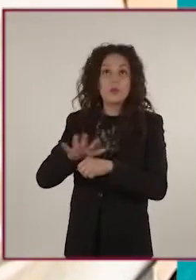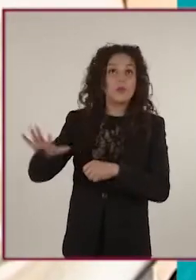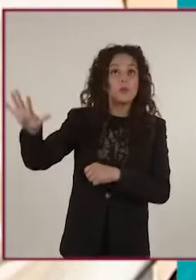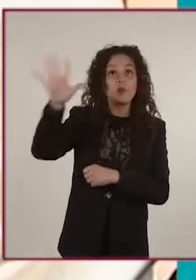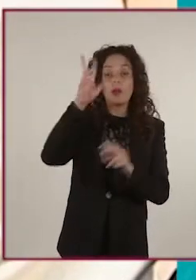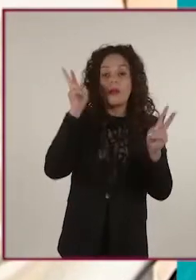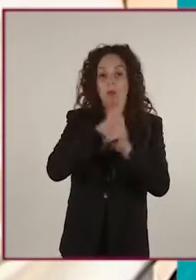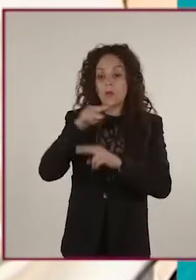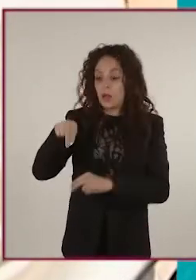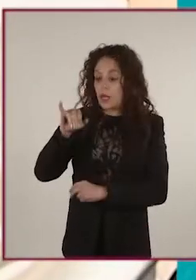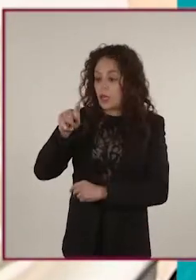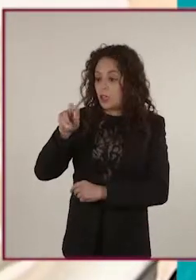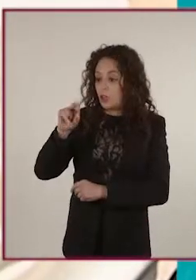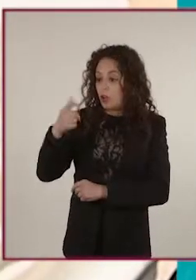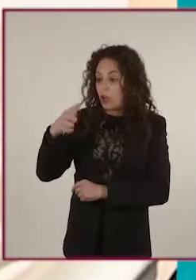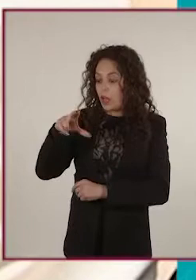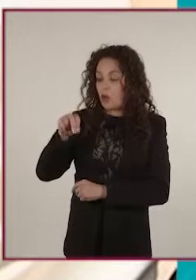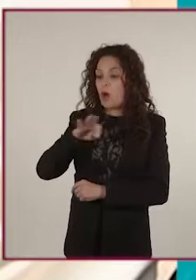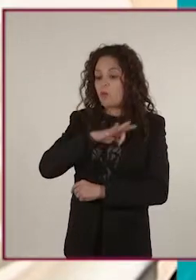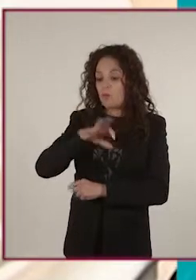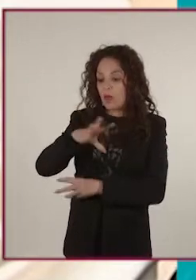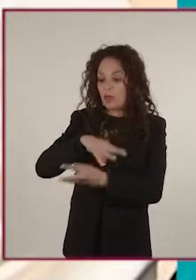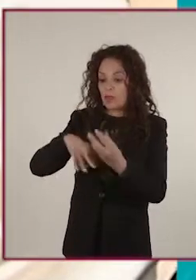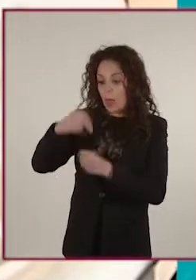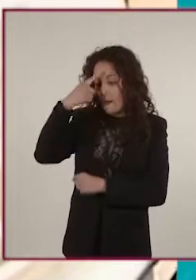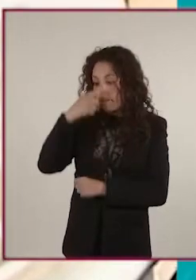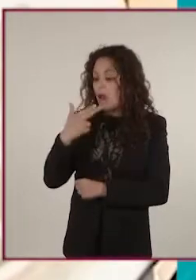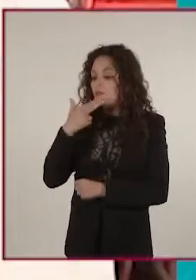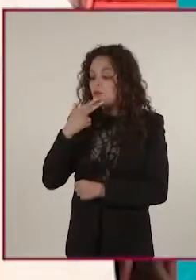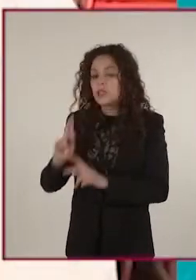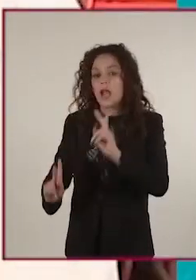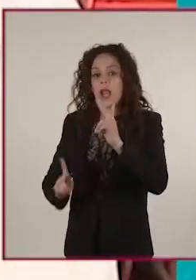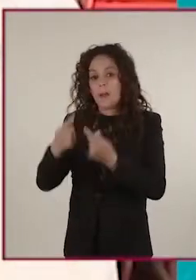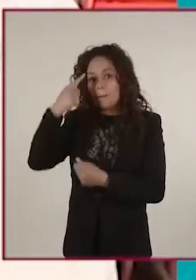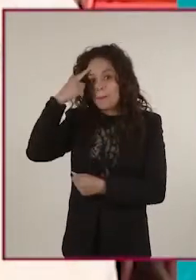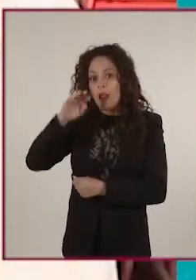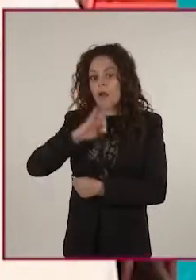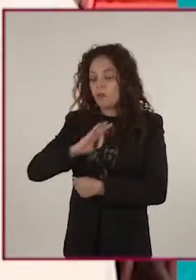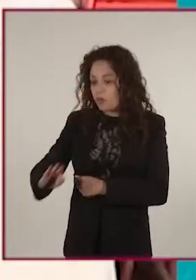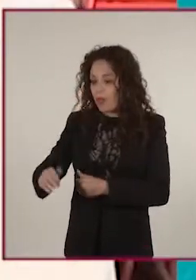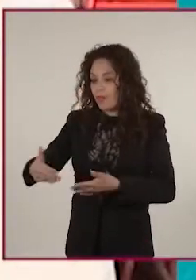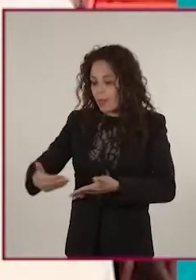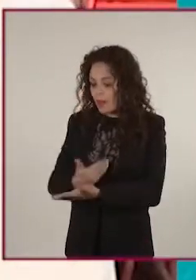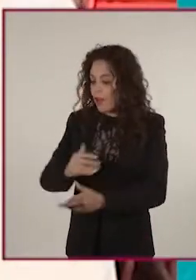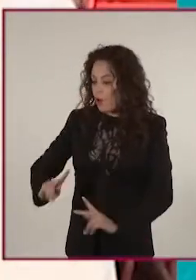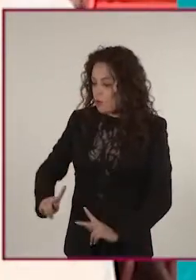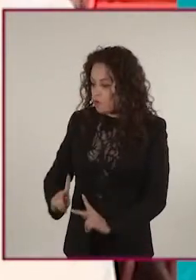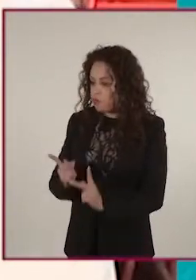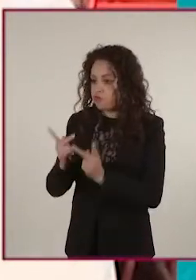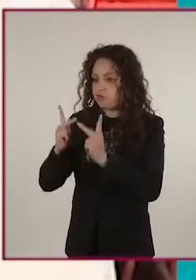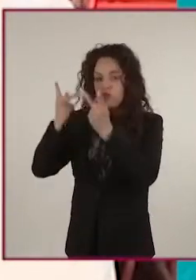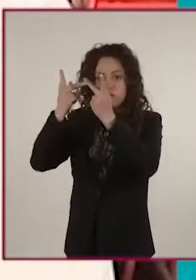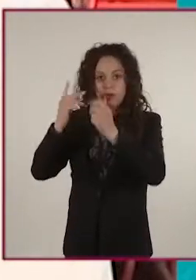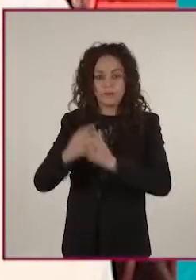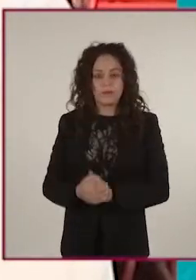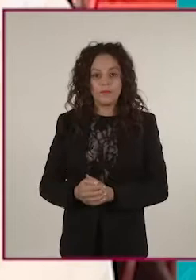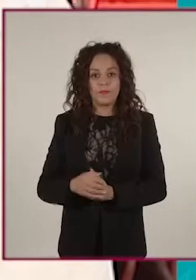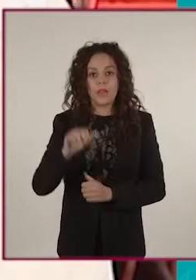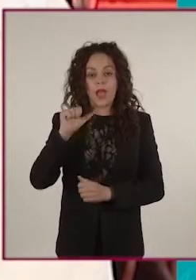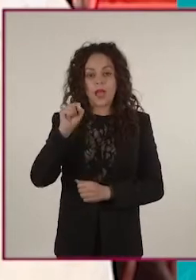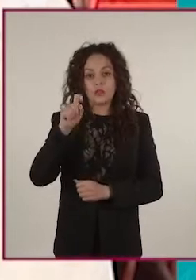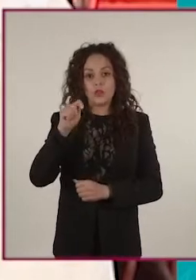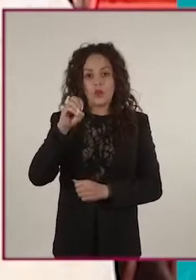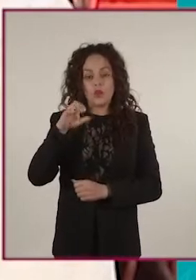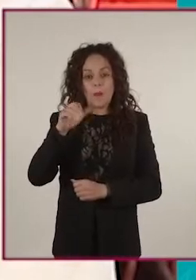en otro compuesto que puede ser utilizado por las plantas para crecer, ¿no? Entonces ese era el interés de estudiar Azotobacter, que es el nombre de la bacteria